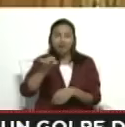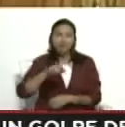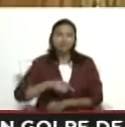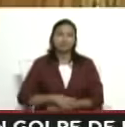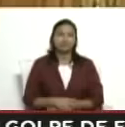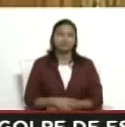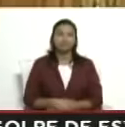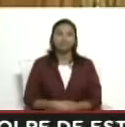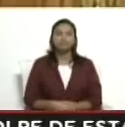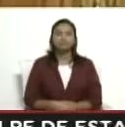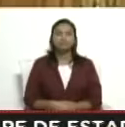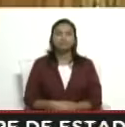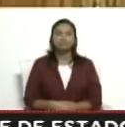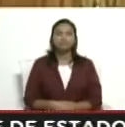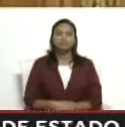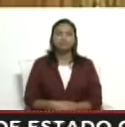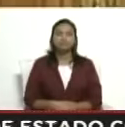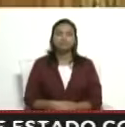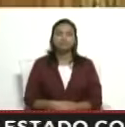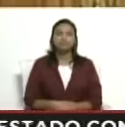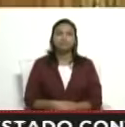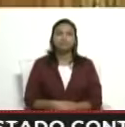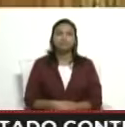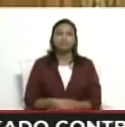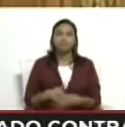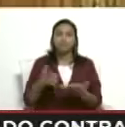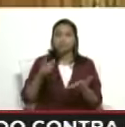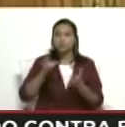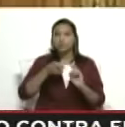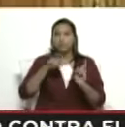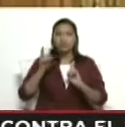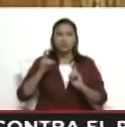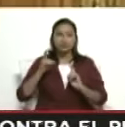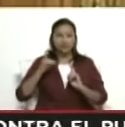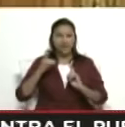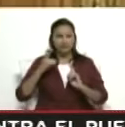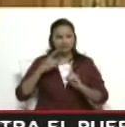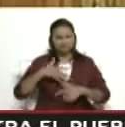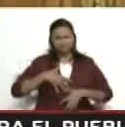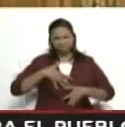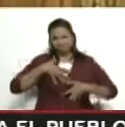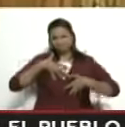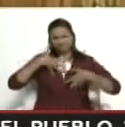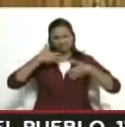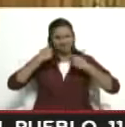Uno estaba muy indignado, pero tenía mucha